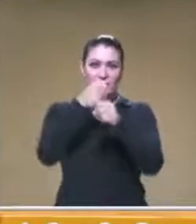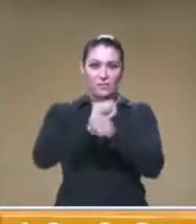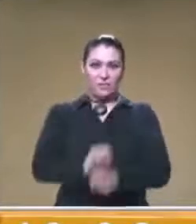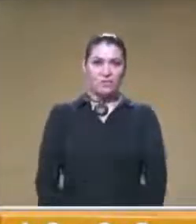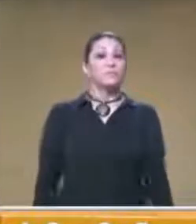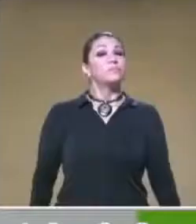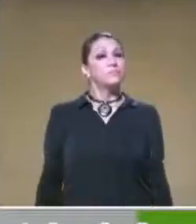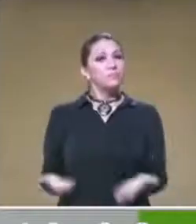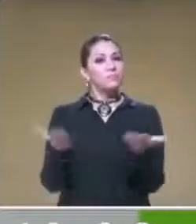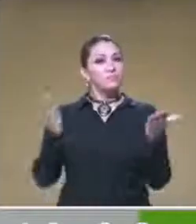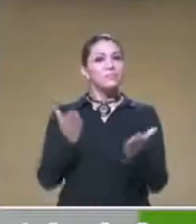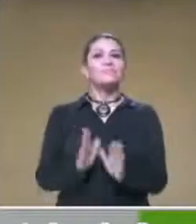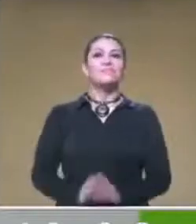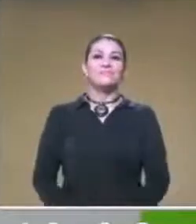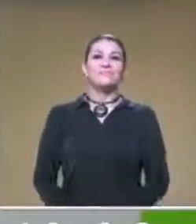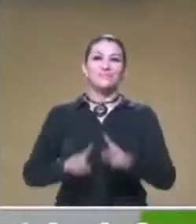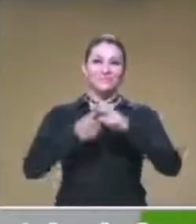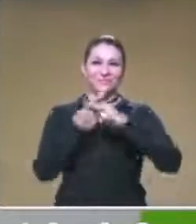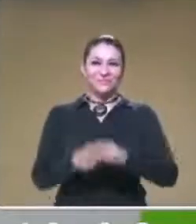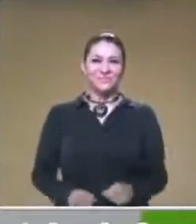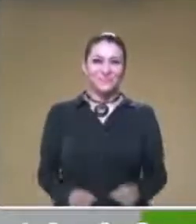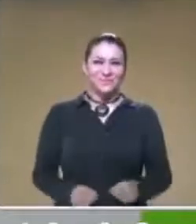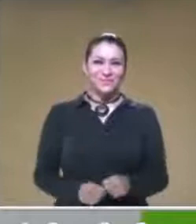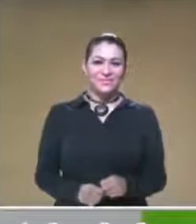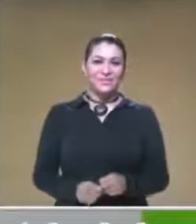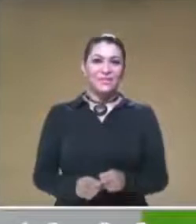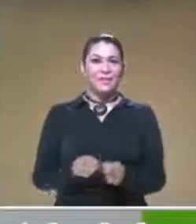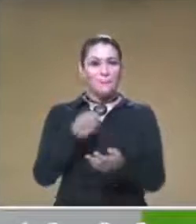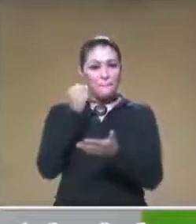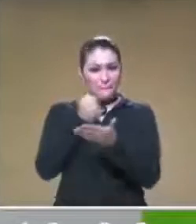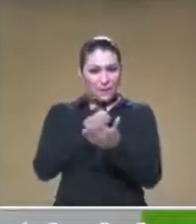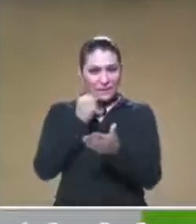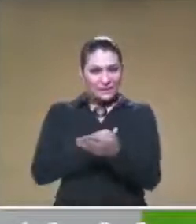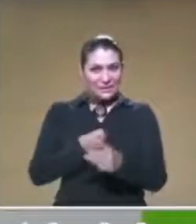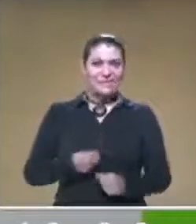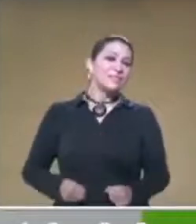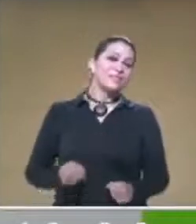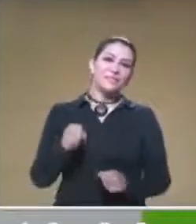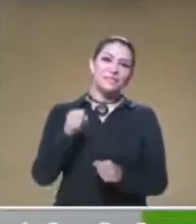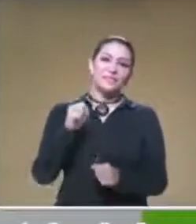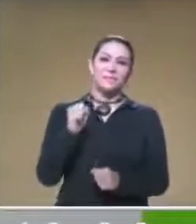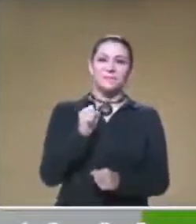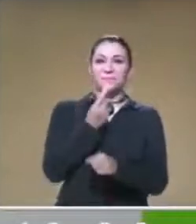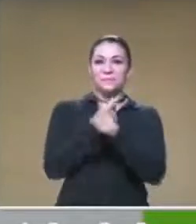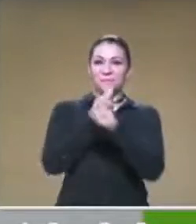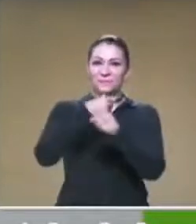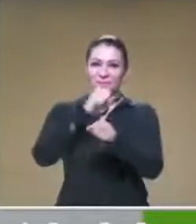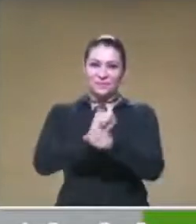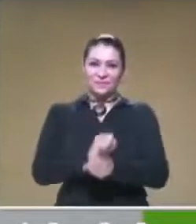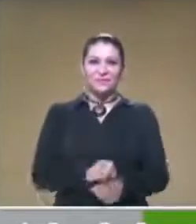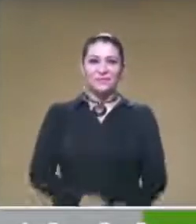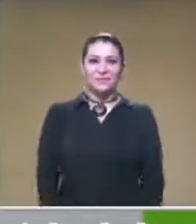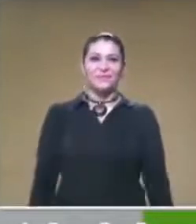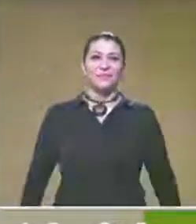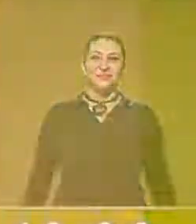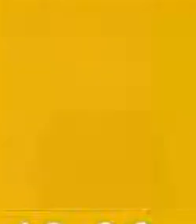Pues adelante, vamos a comenzar. Esto es Repaso Escuela TV, primero de secundaria. Adelante,